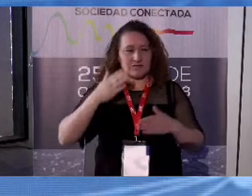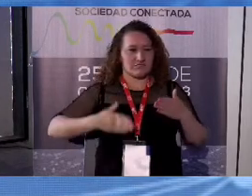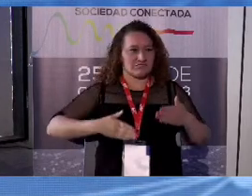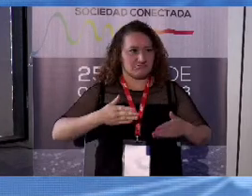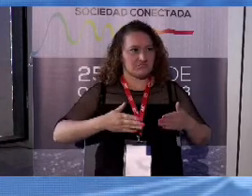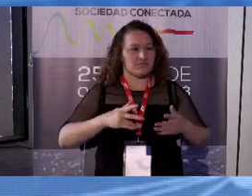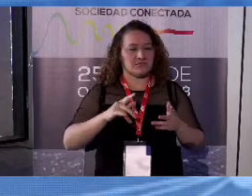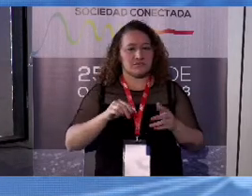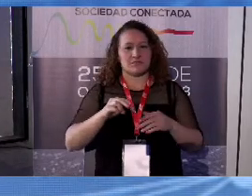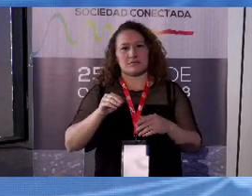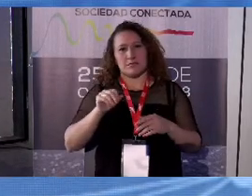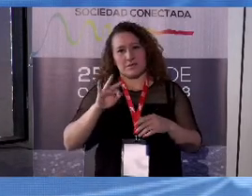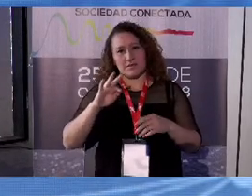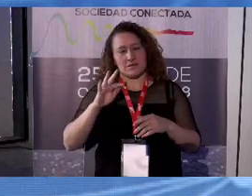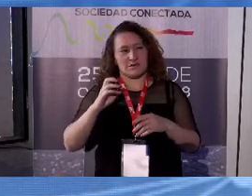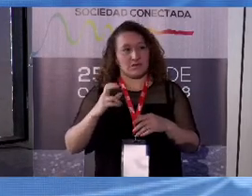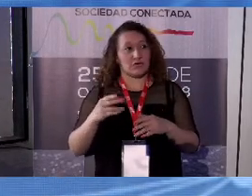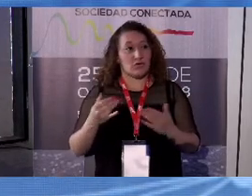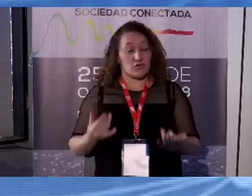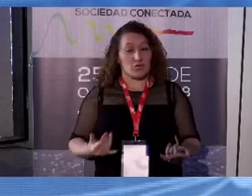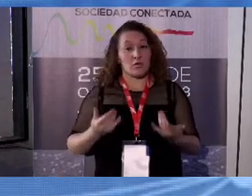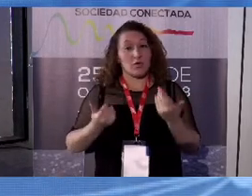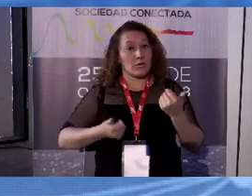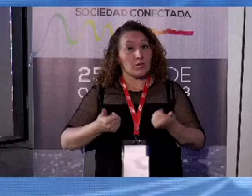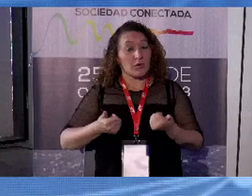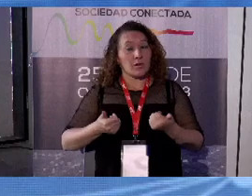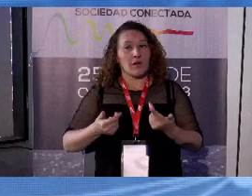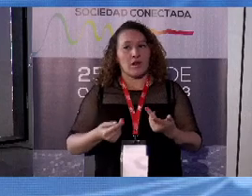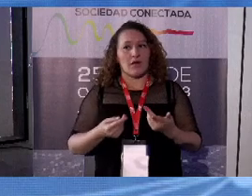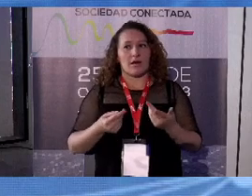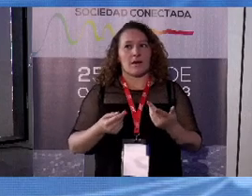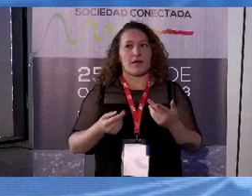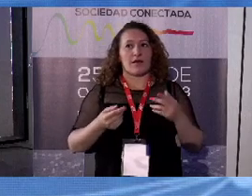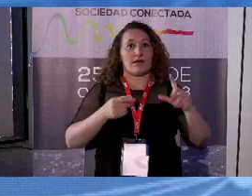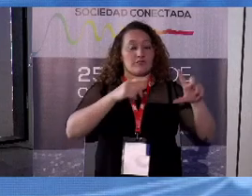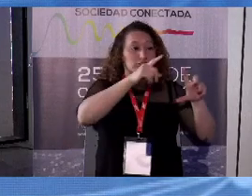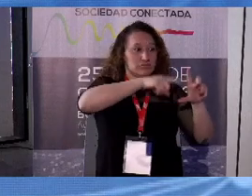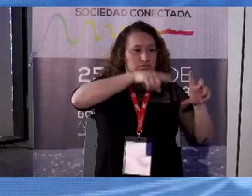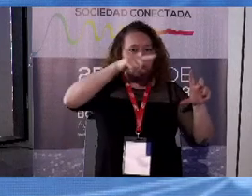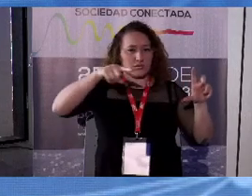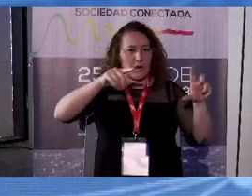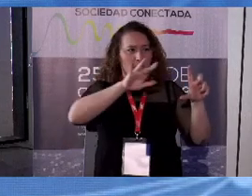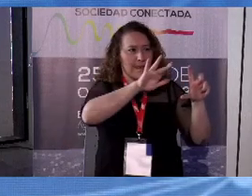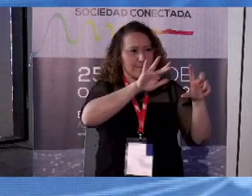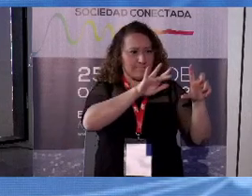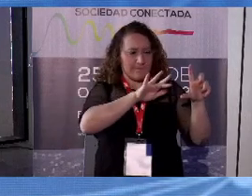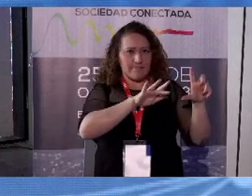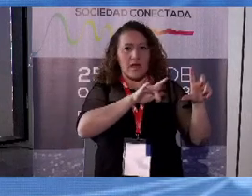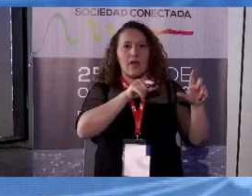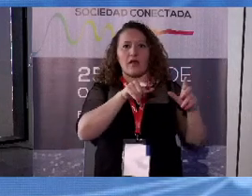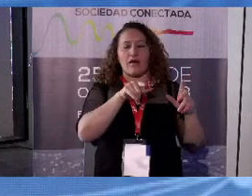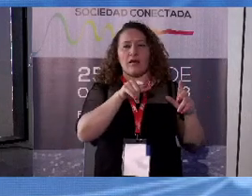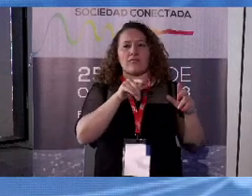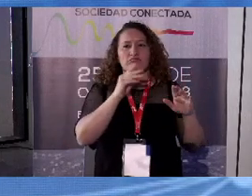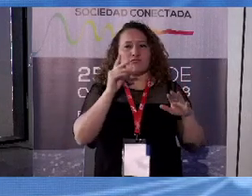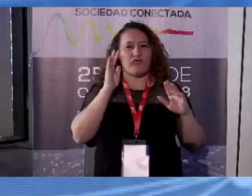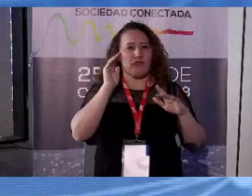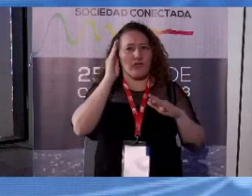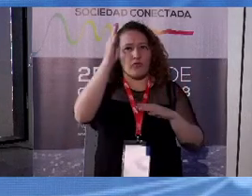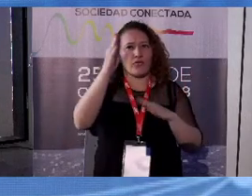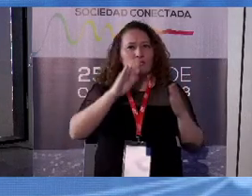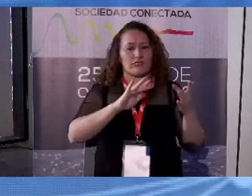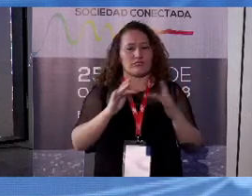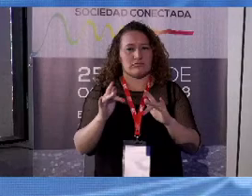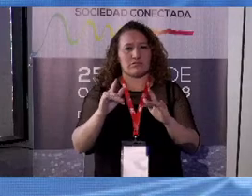learning para hoy hablaremos de espacios en blanco redes futuras temas transversales como